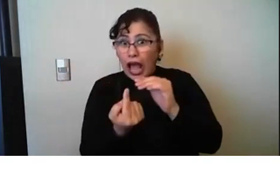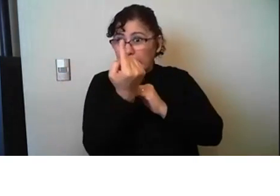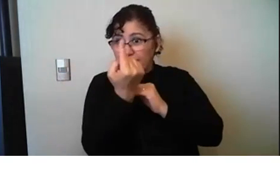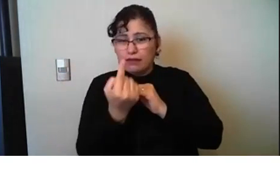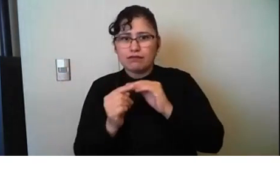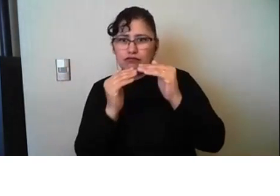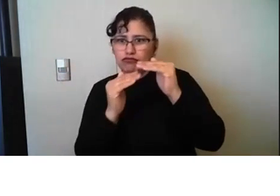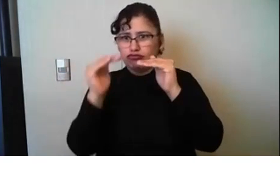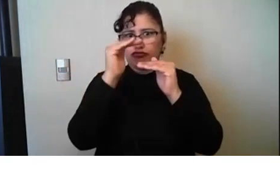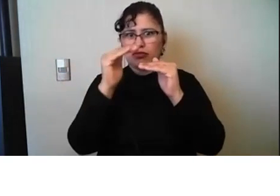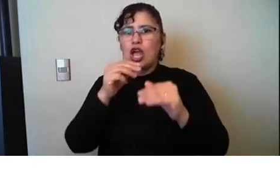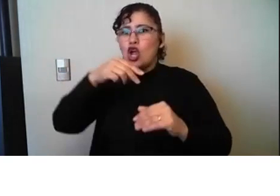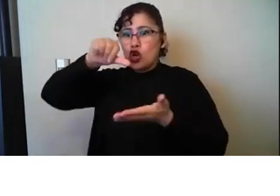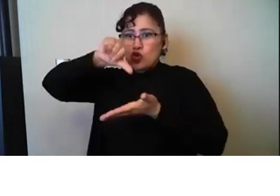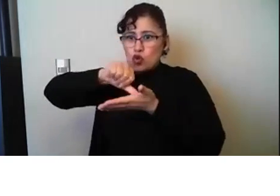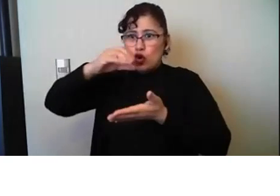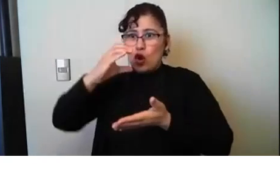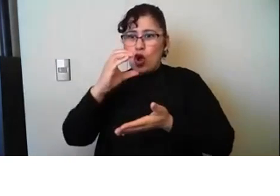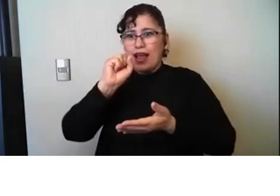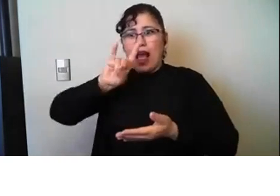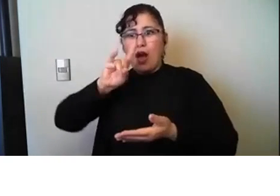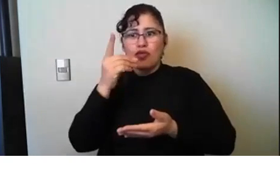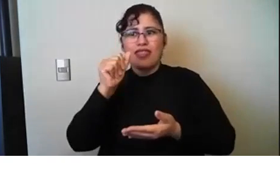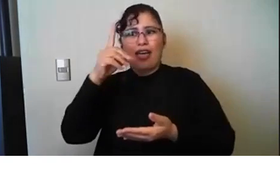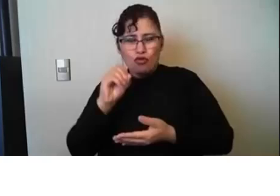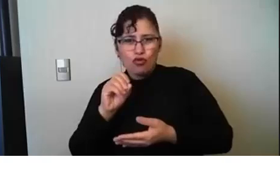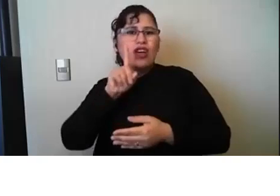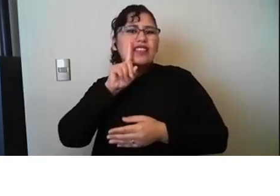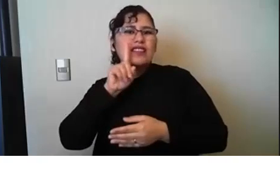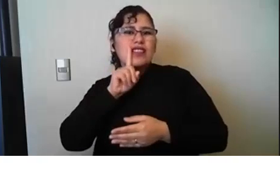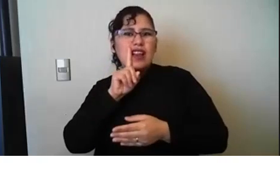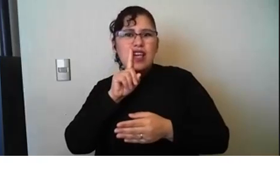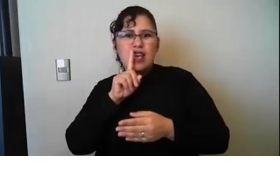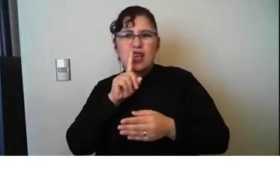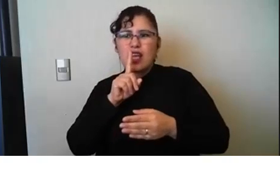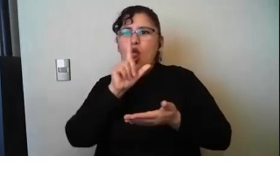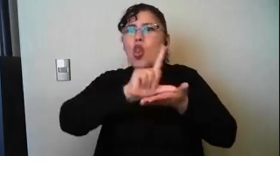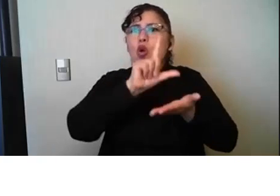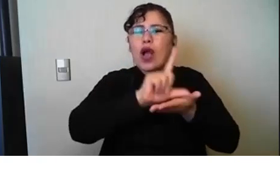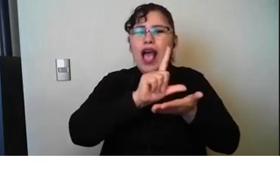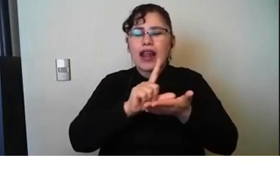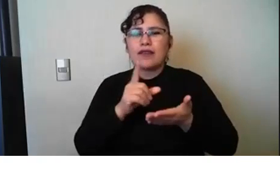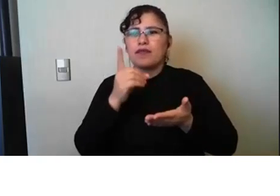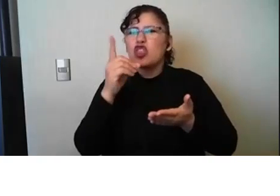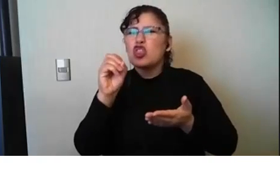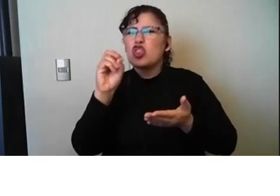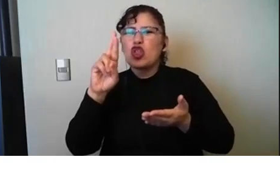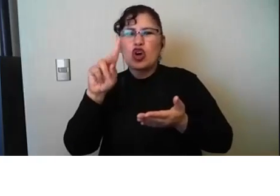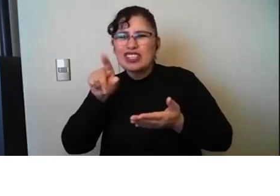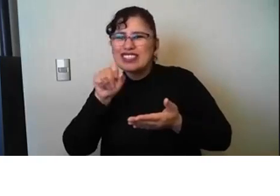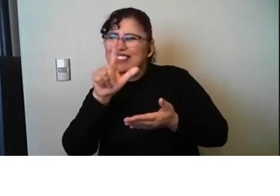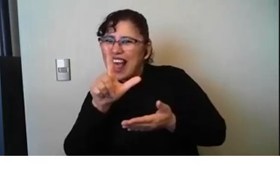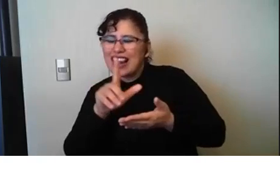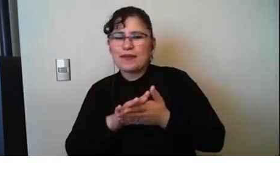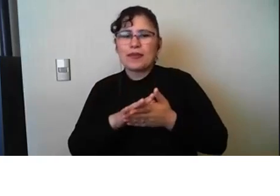núcleo caudado, tiene una posición dorsal respecto a estos elementos que están aquí, que son, por ejemplo, en este caso,